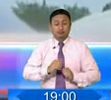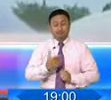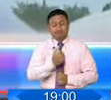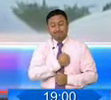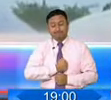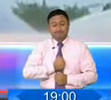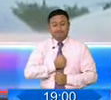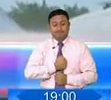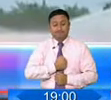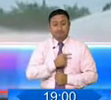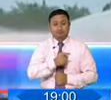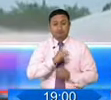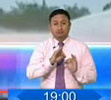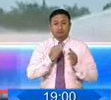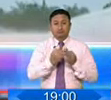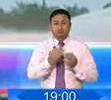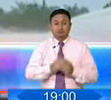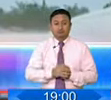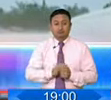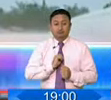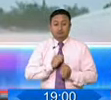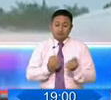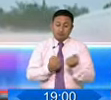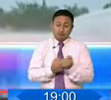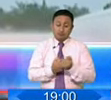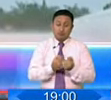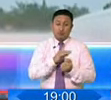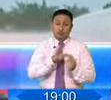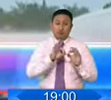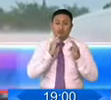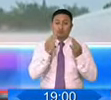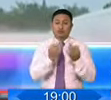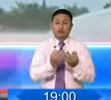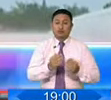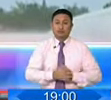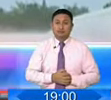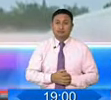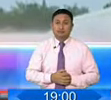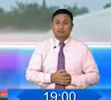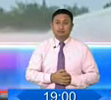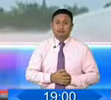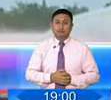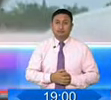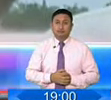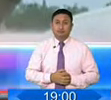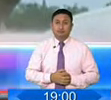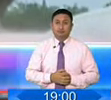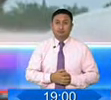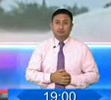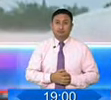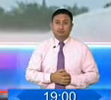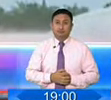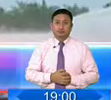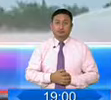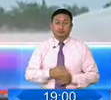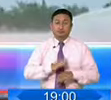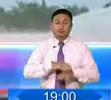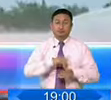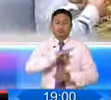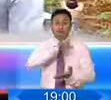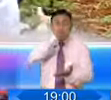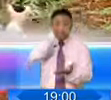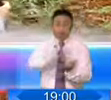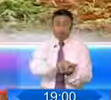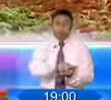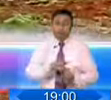lamentamos el hecho y también nos sumamos a las condolencias a las familias que puedan estar afectadas por este trágico